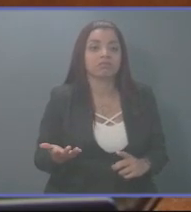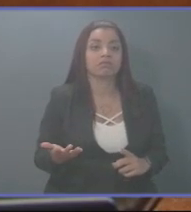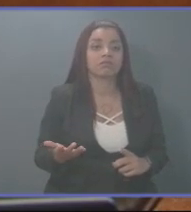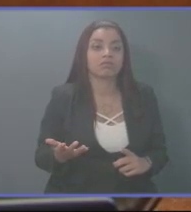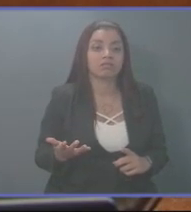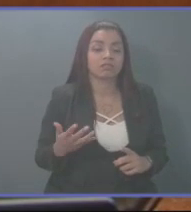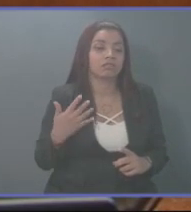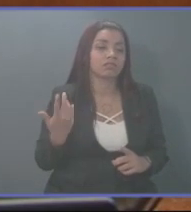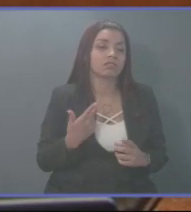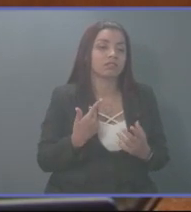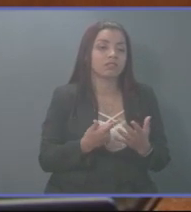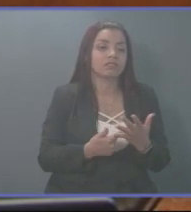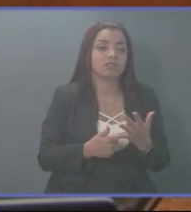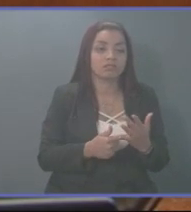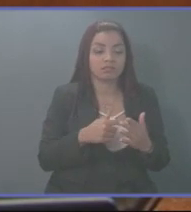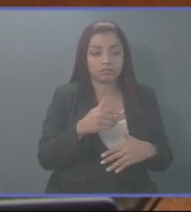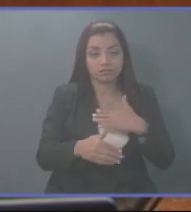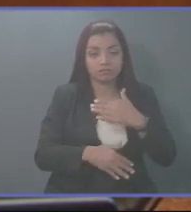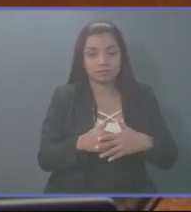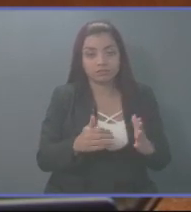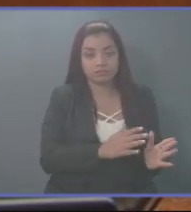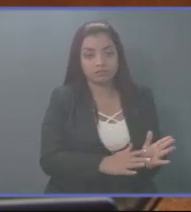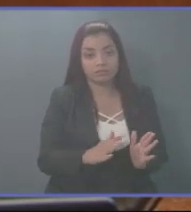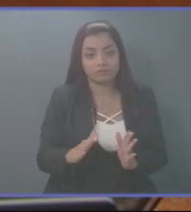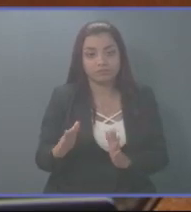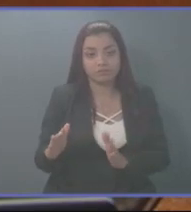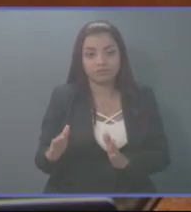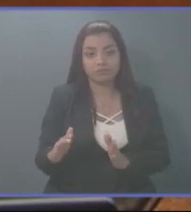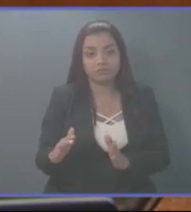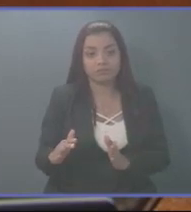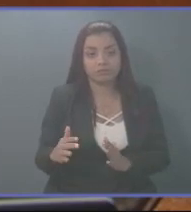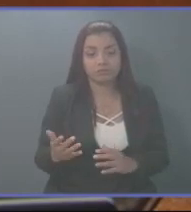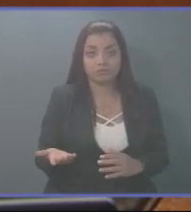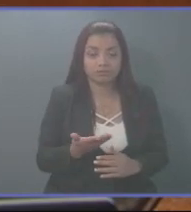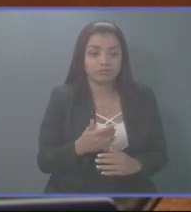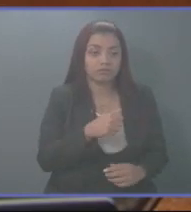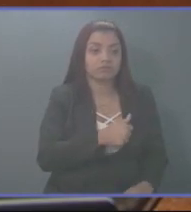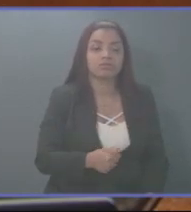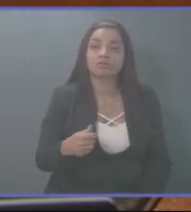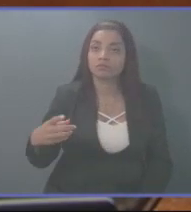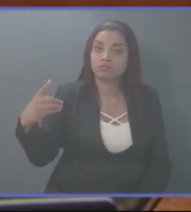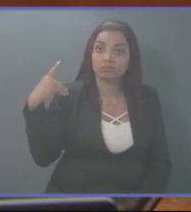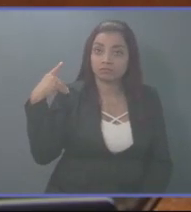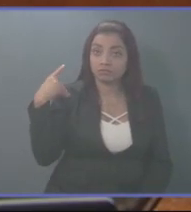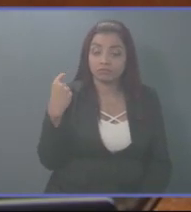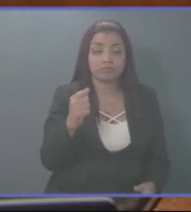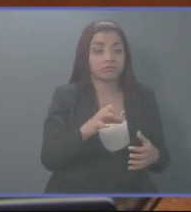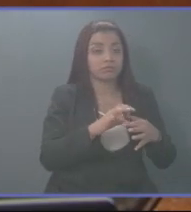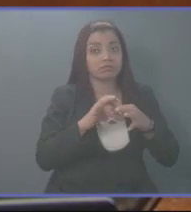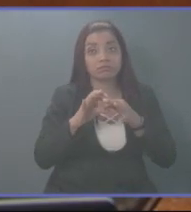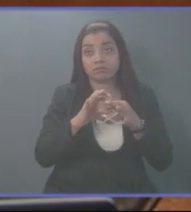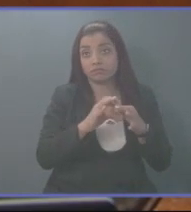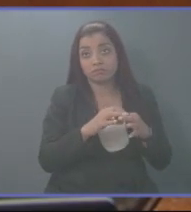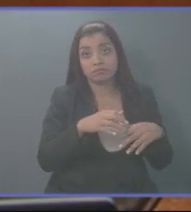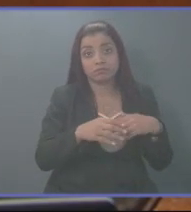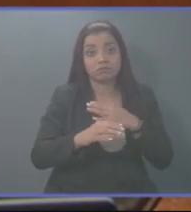forzado. Planes de contingencia. La Dirección, en coordinación con Protección